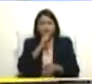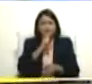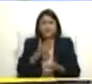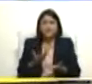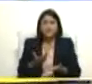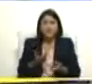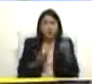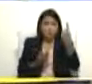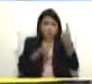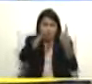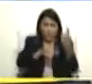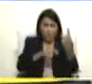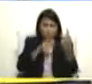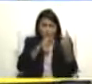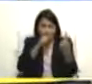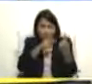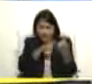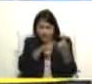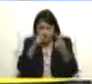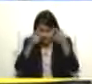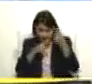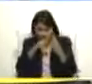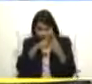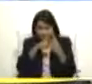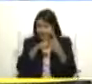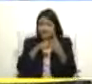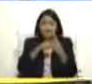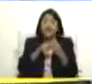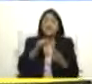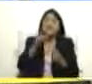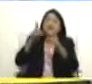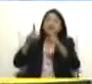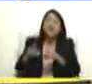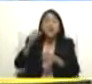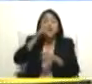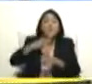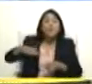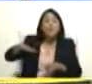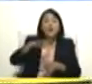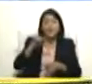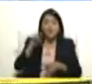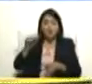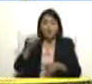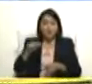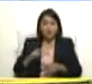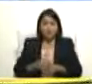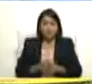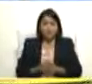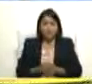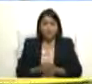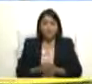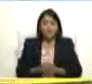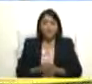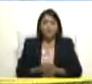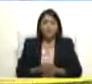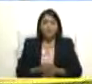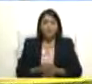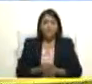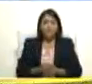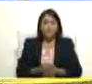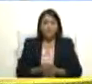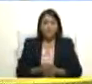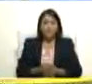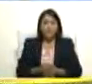¿Un hombre? ¿Hugo Chávez? No, decidió un pueblo vinculante. Digo esa palabra, téngala por